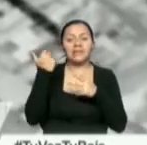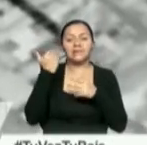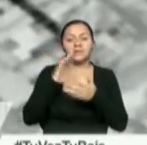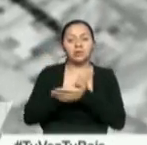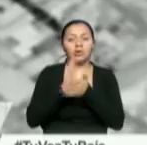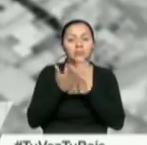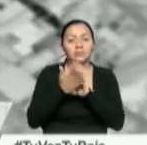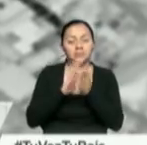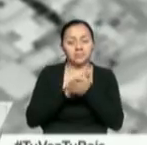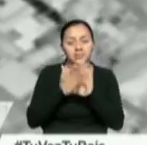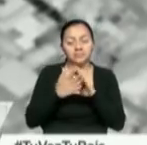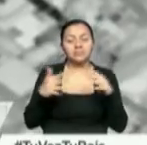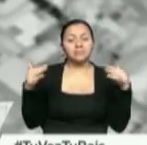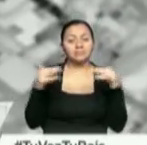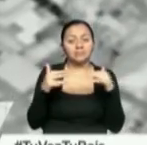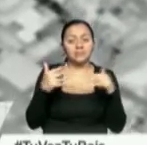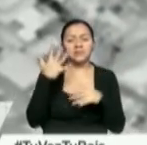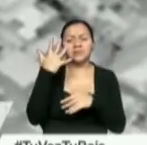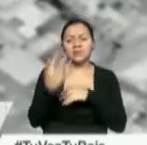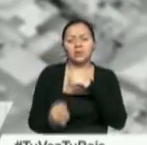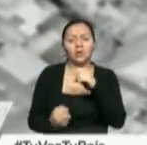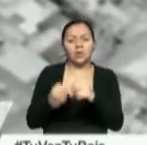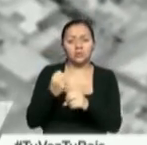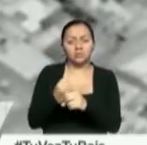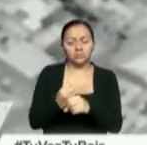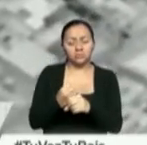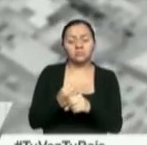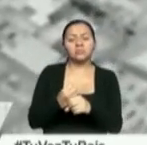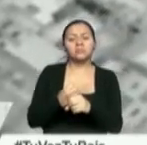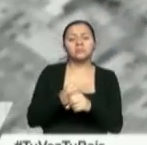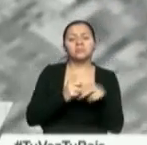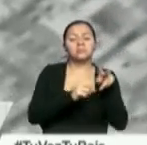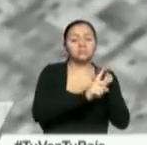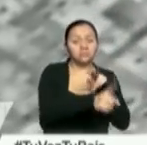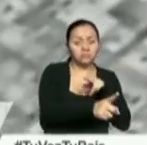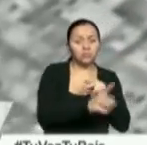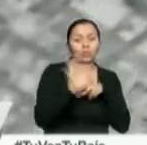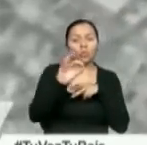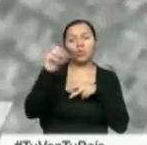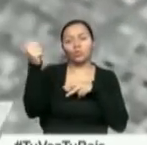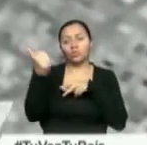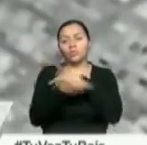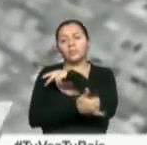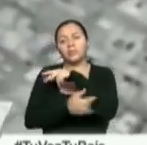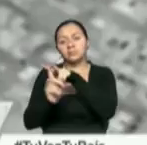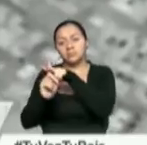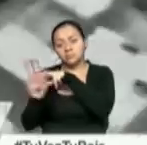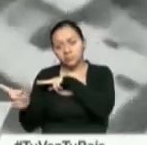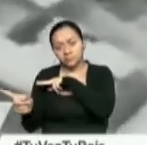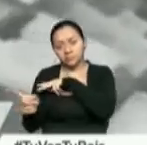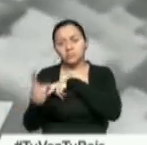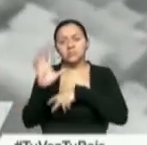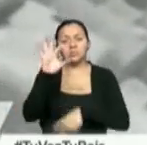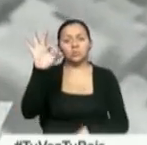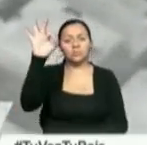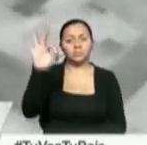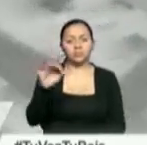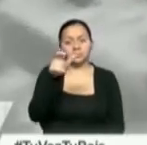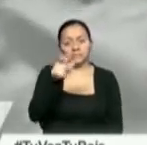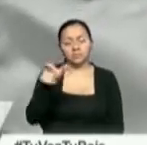conflicto ha provocado en cinco años el desplazamiento interno o hacia el exterior de la mitad de la población siria